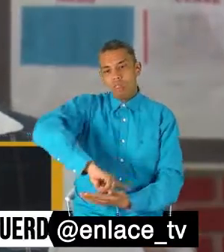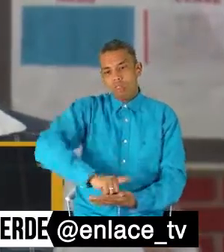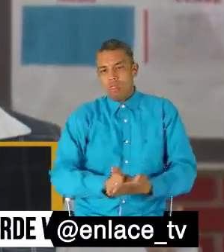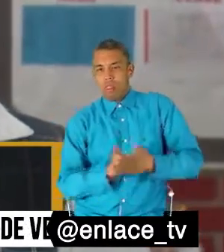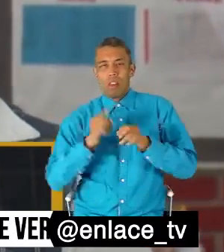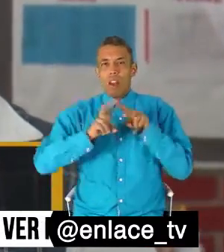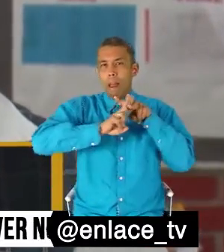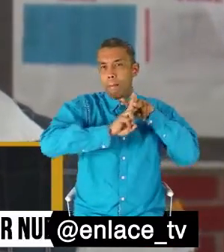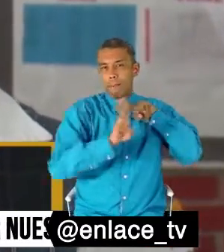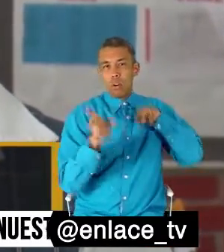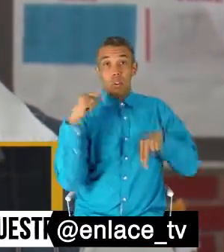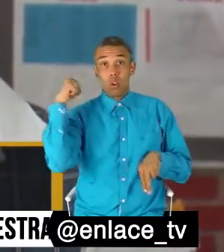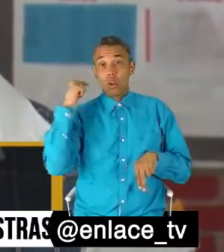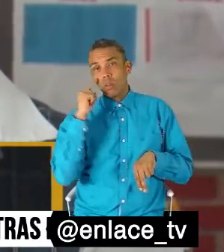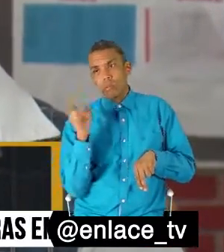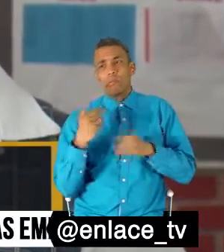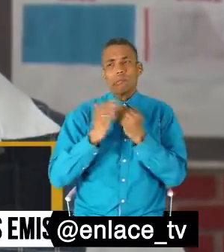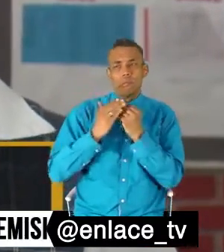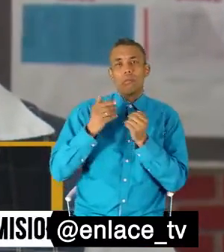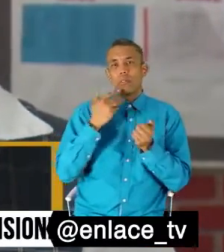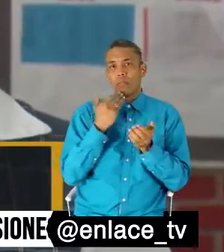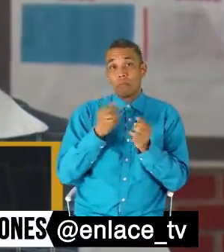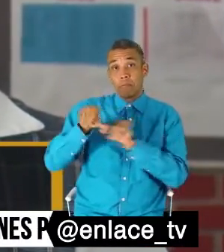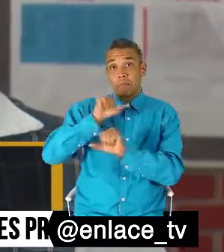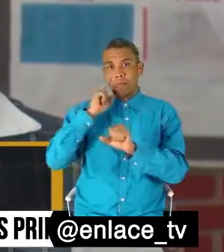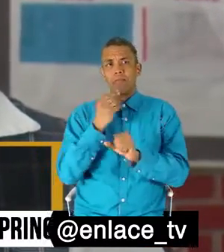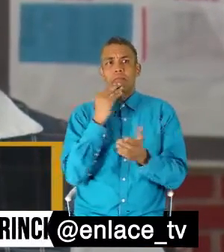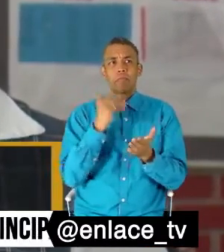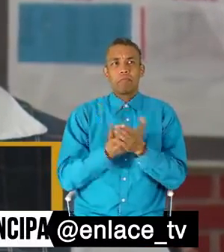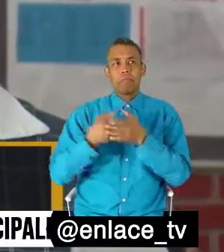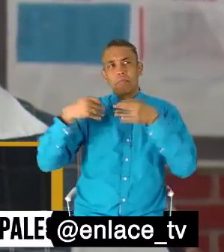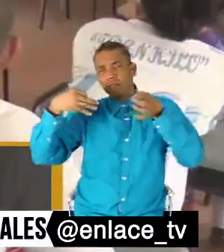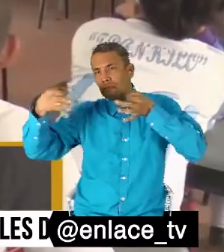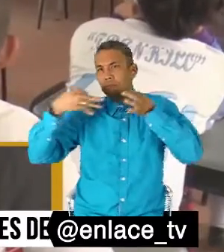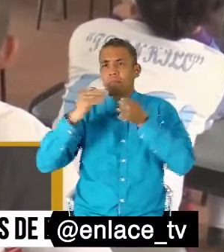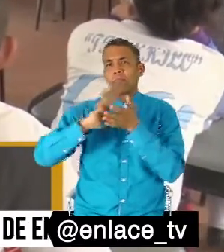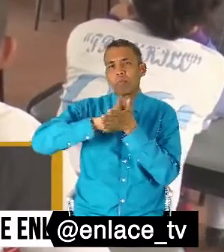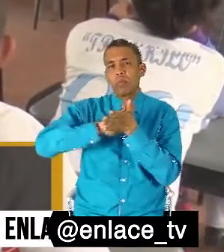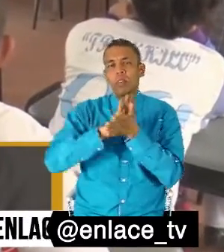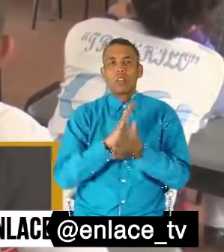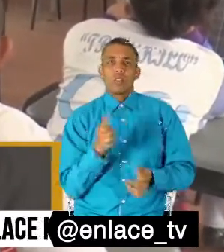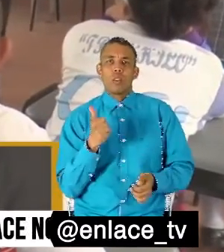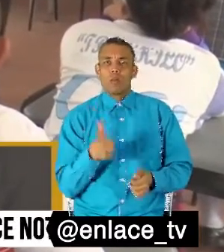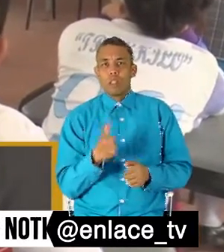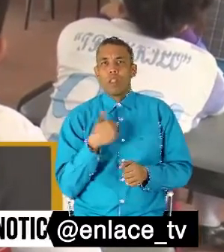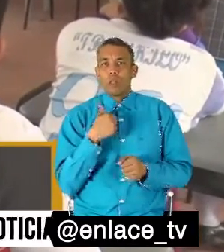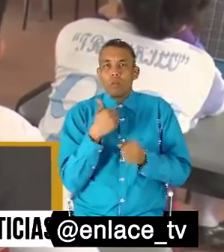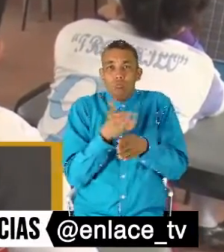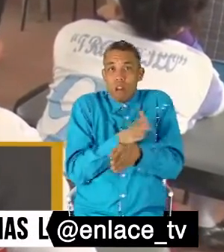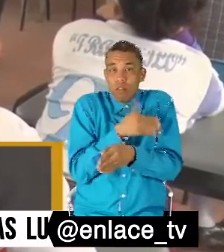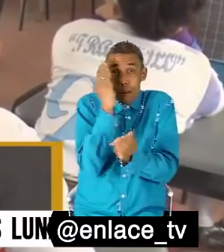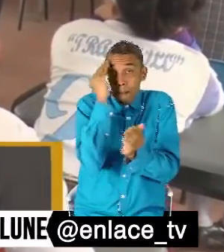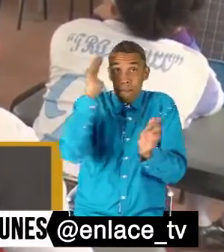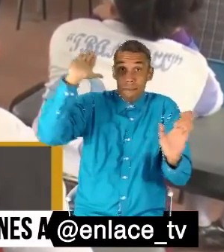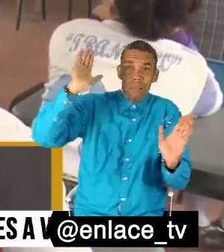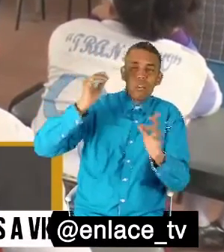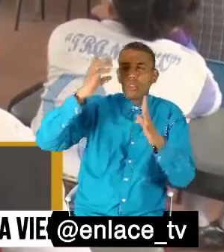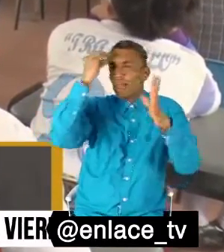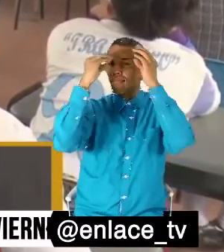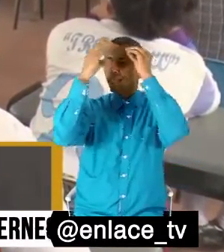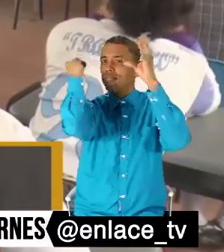que todas estas instituciones son de gran importancia, ya que de pronto en el caso de esta nos ayuda a tener un mayor conocimiento en cuanto a